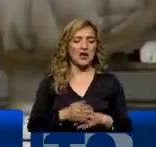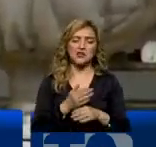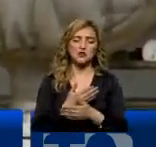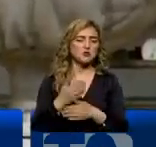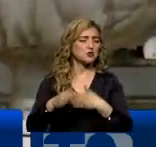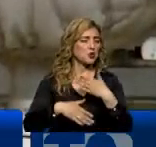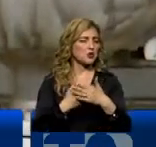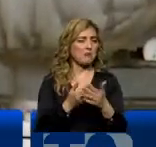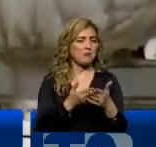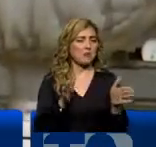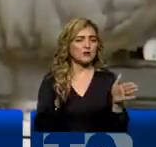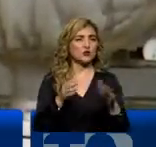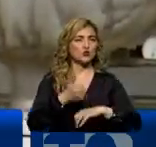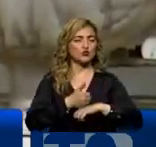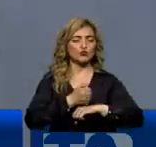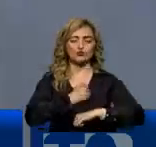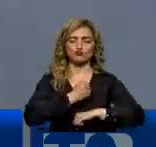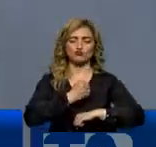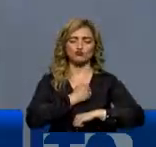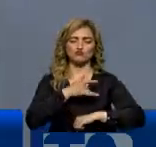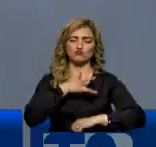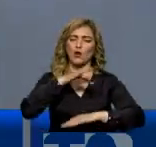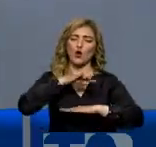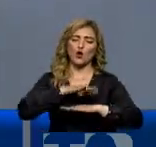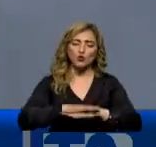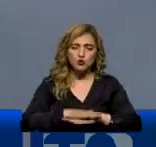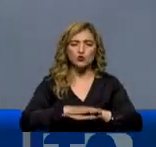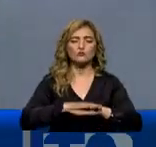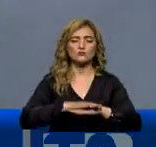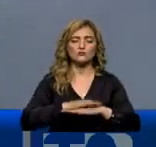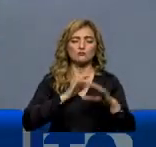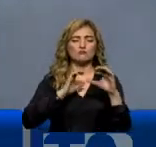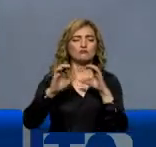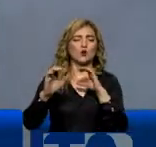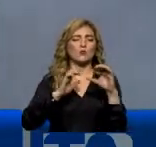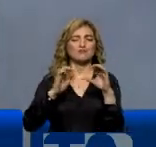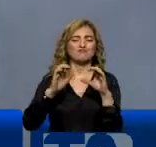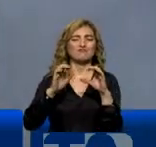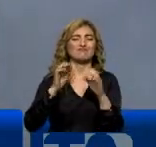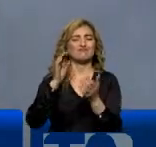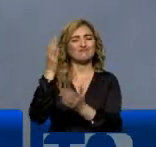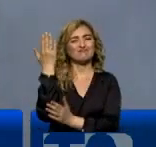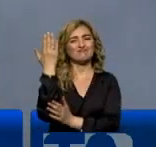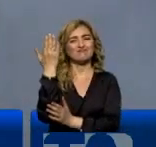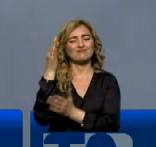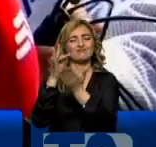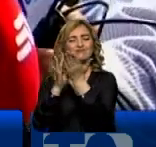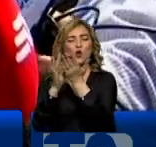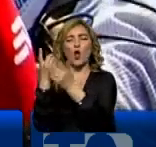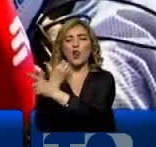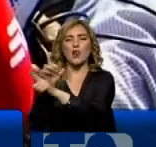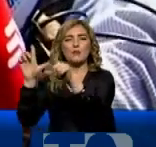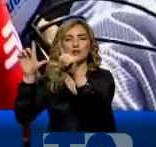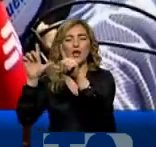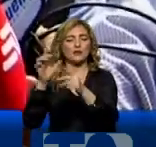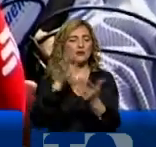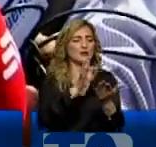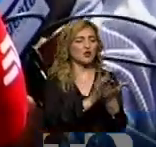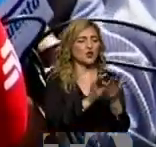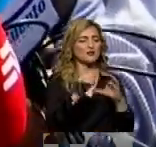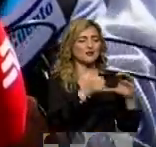a las autoridades locales. Conversamos con los alcaldes de los cantones La Libertad y Santa Elena. Los